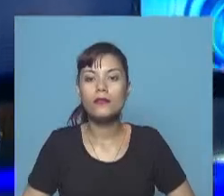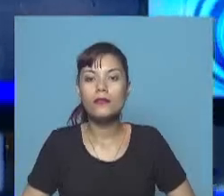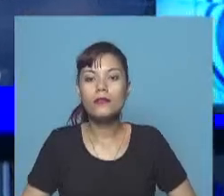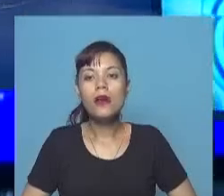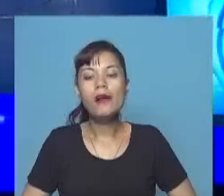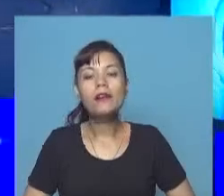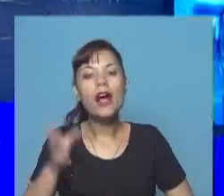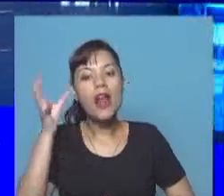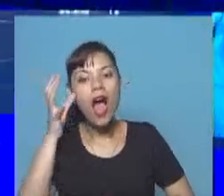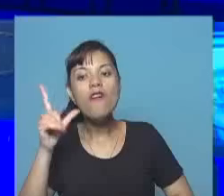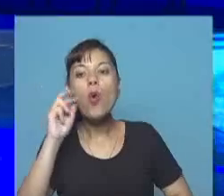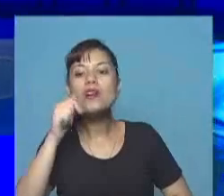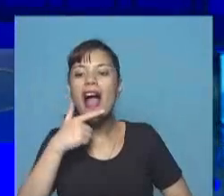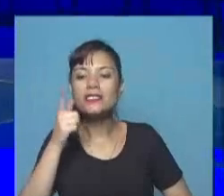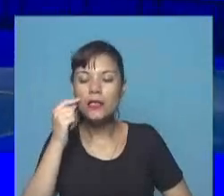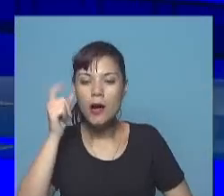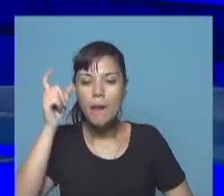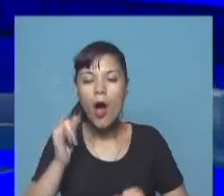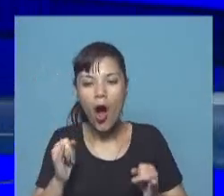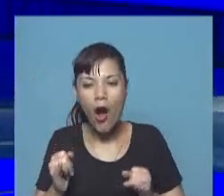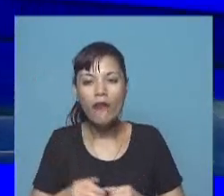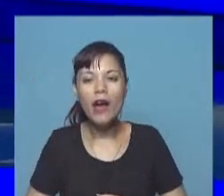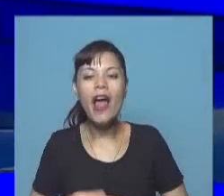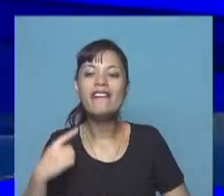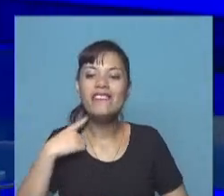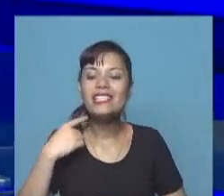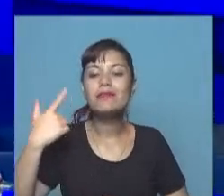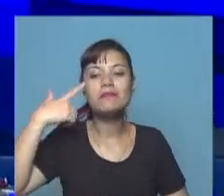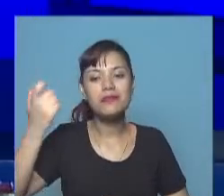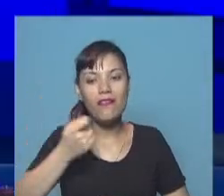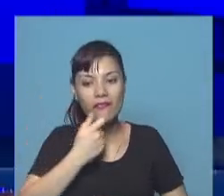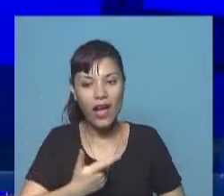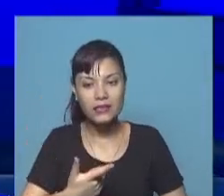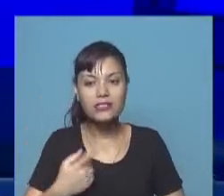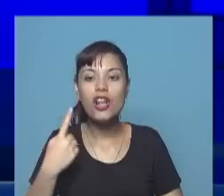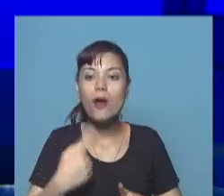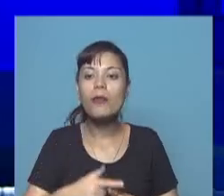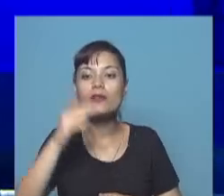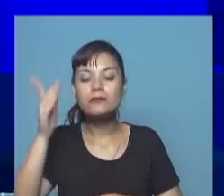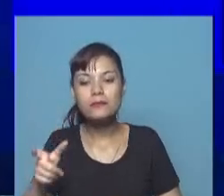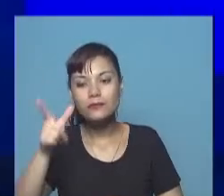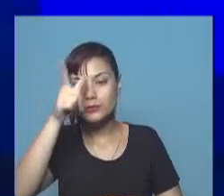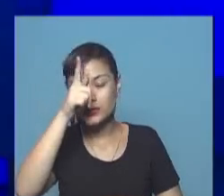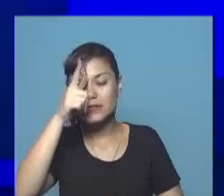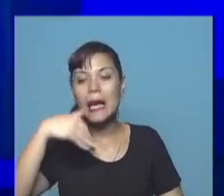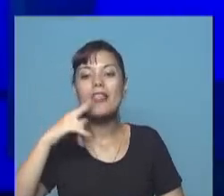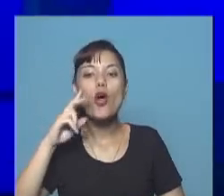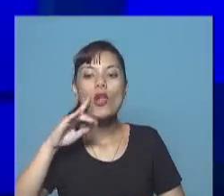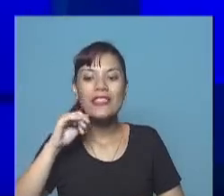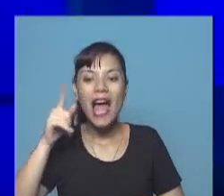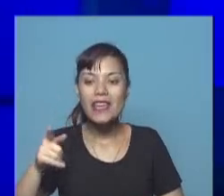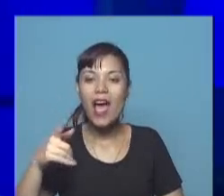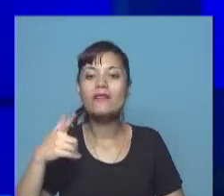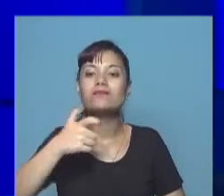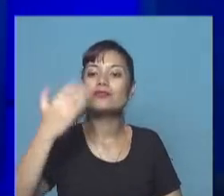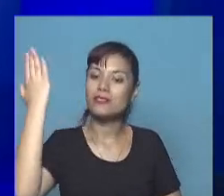Sí, grave, Lucas Cabello, el joven víctima de gatillo fácil por parte de un efectivo de la Policía Metropolitana que lo valió